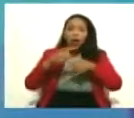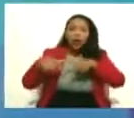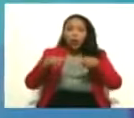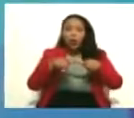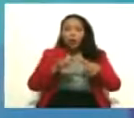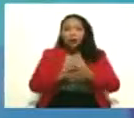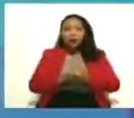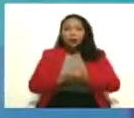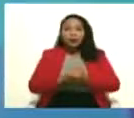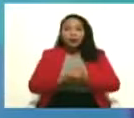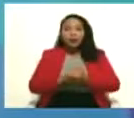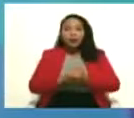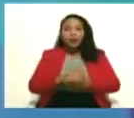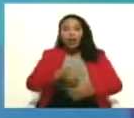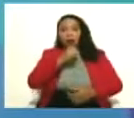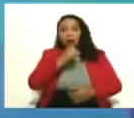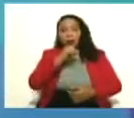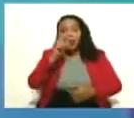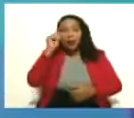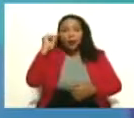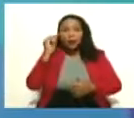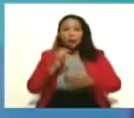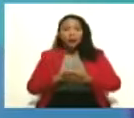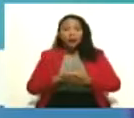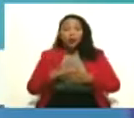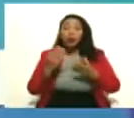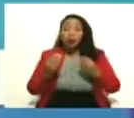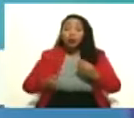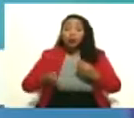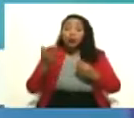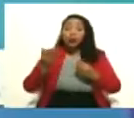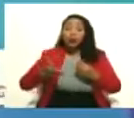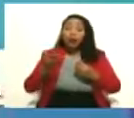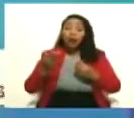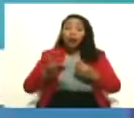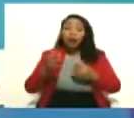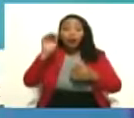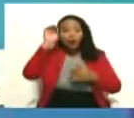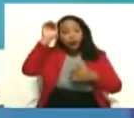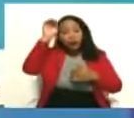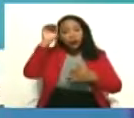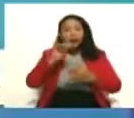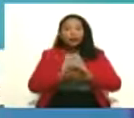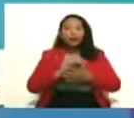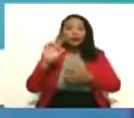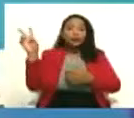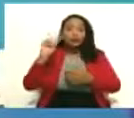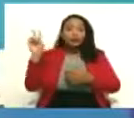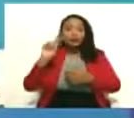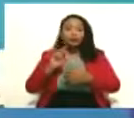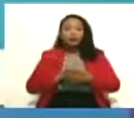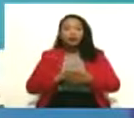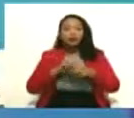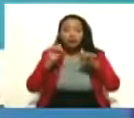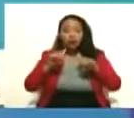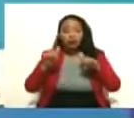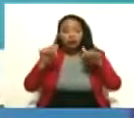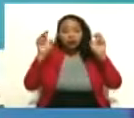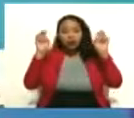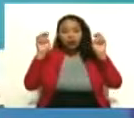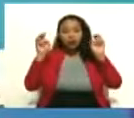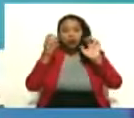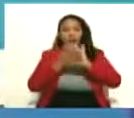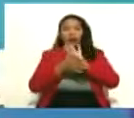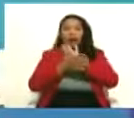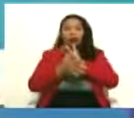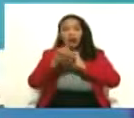Héctor, con abuelos y abuelas, ¿no? Lo importante que es el futuro de Venezuela en este sentido de la